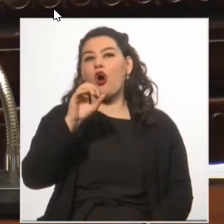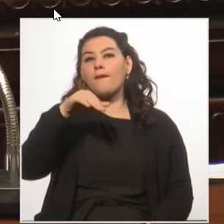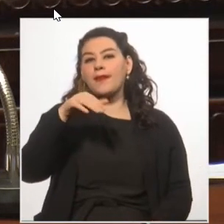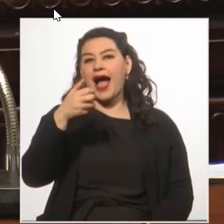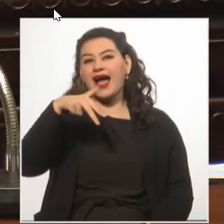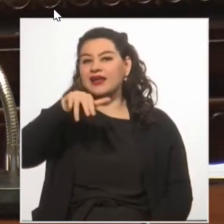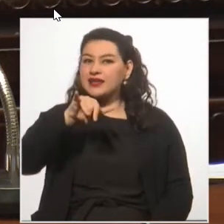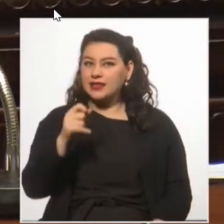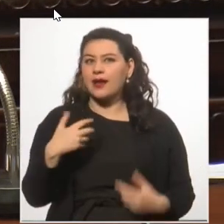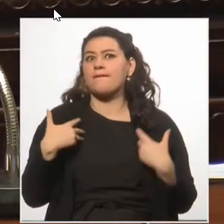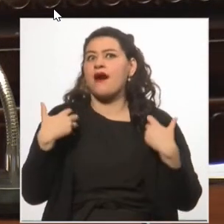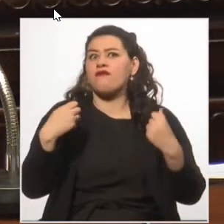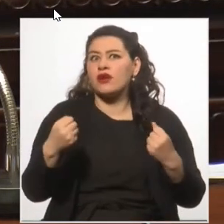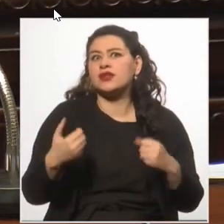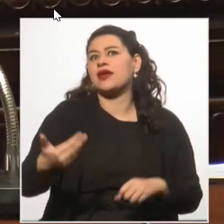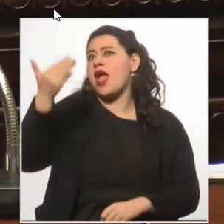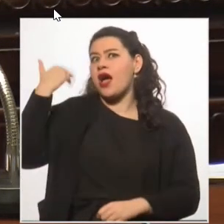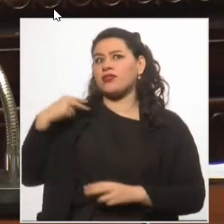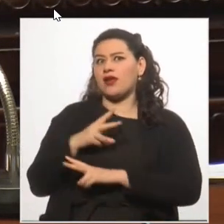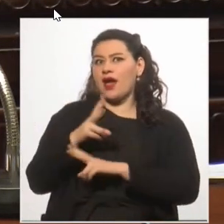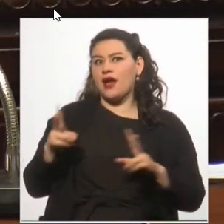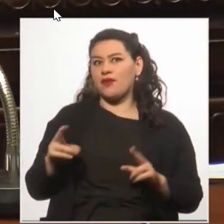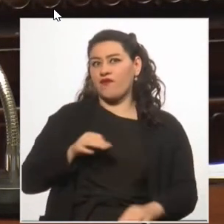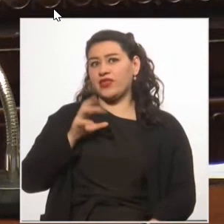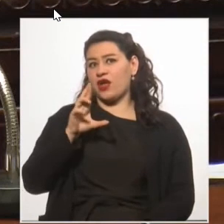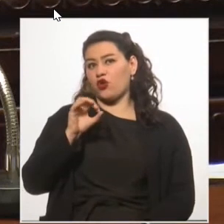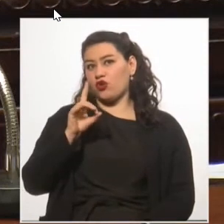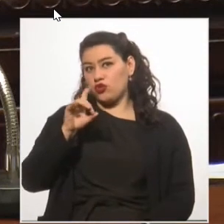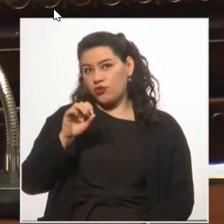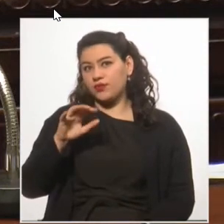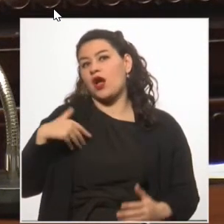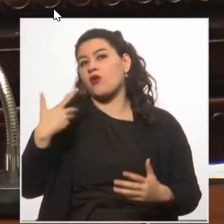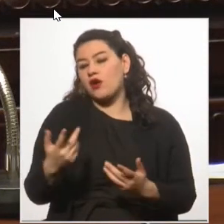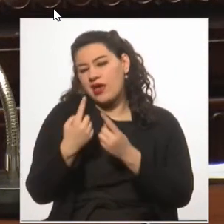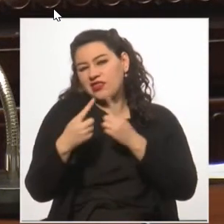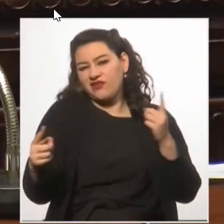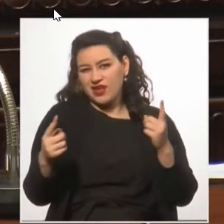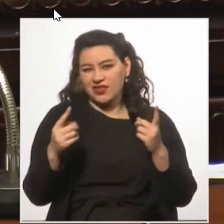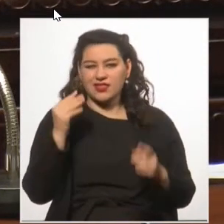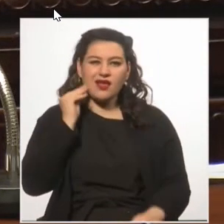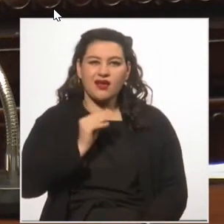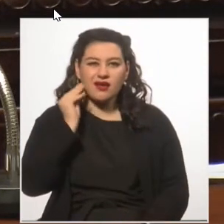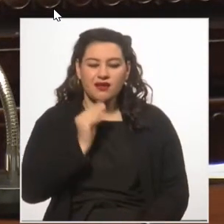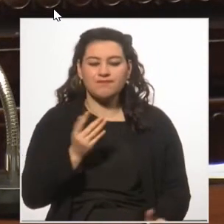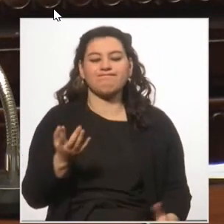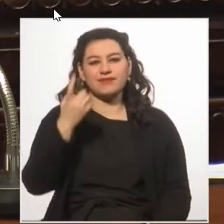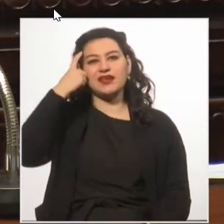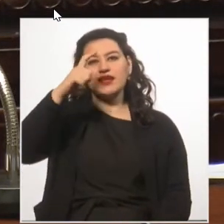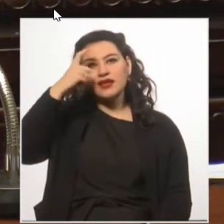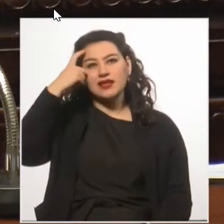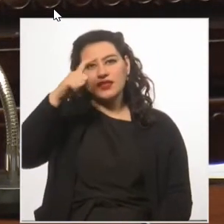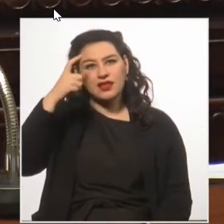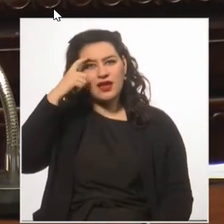imponerse con más fuerza que en la época de Rodó, aunque ahora venga con otro disfraz. Son ideas